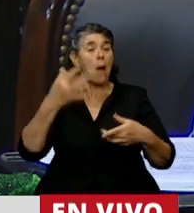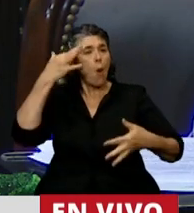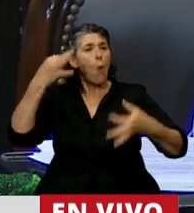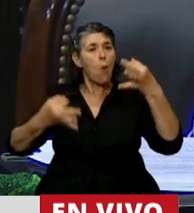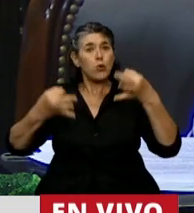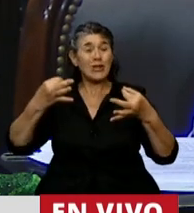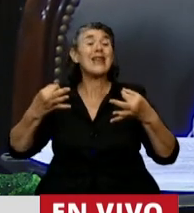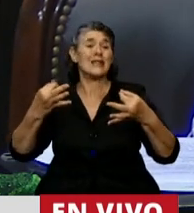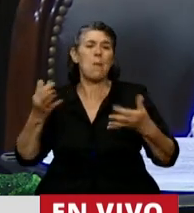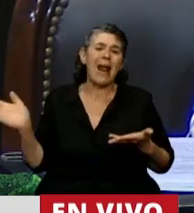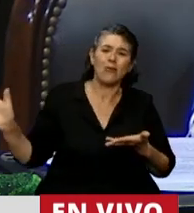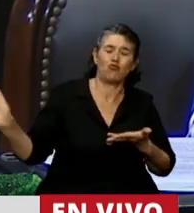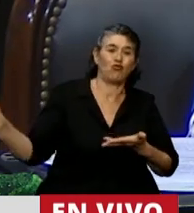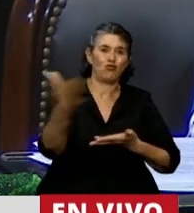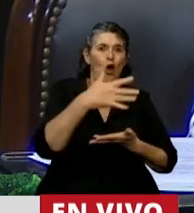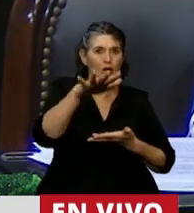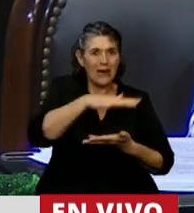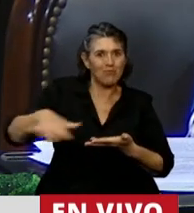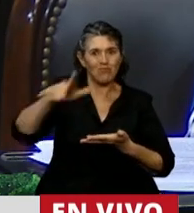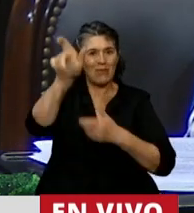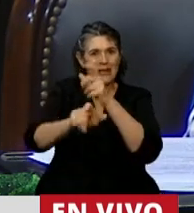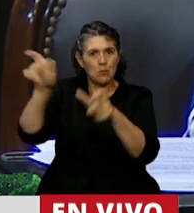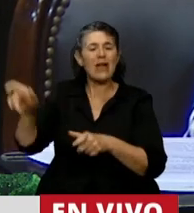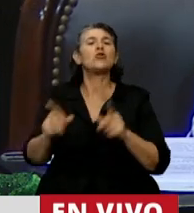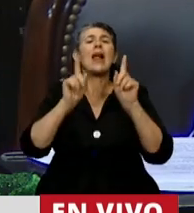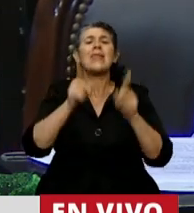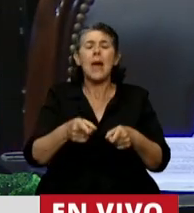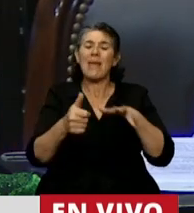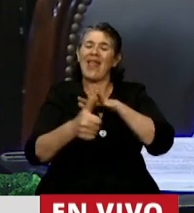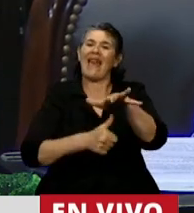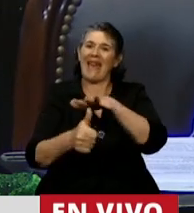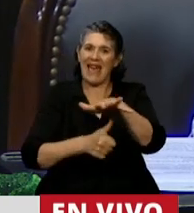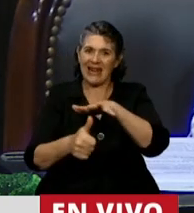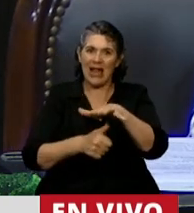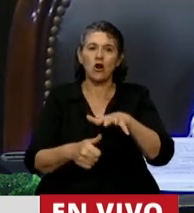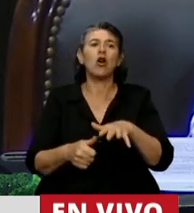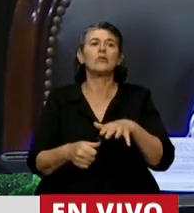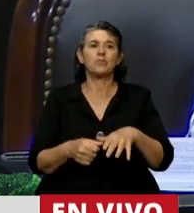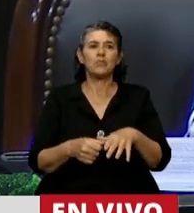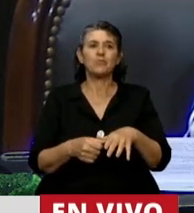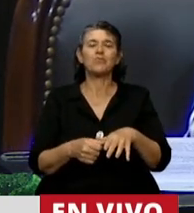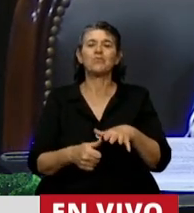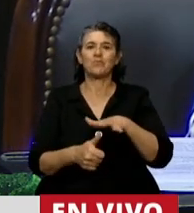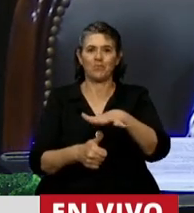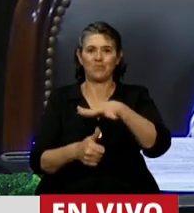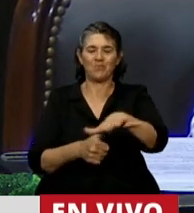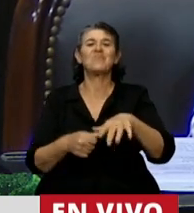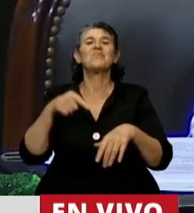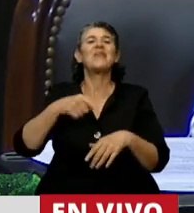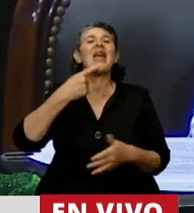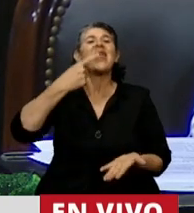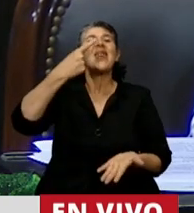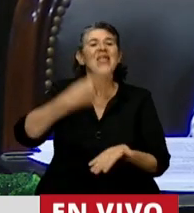es también una cuestión de género. Se trata de la autonomía para decidir de las mujeres y de las